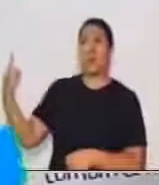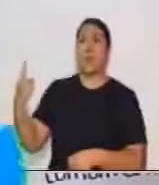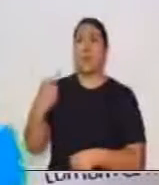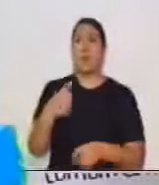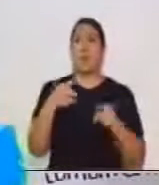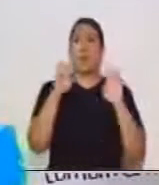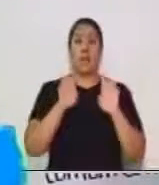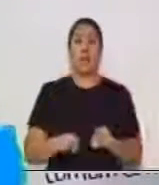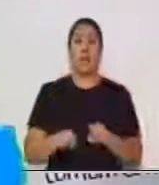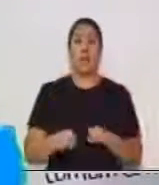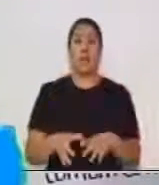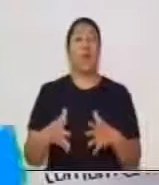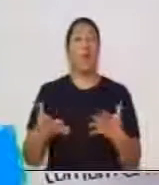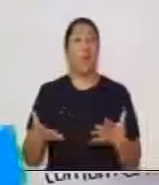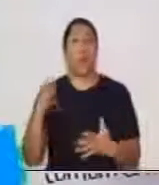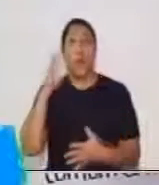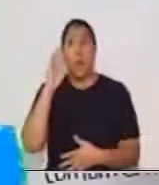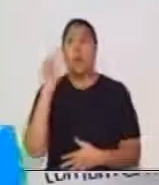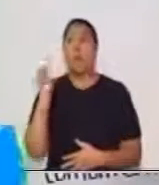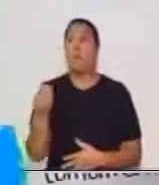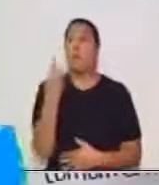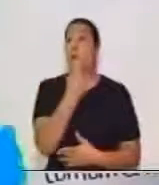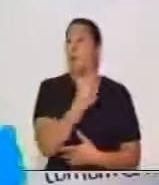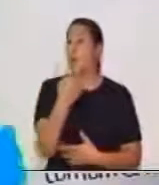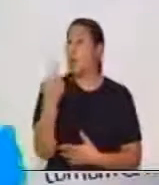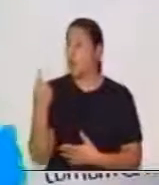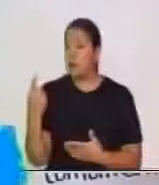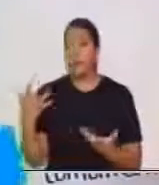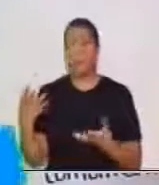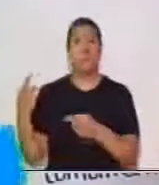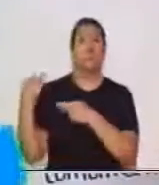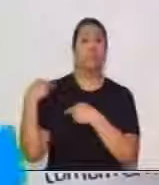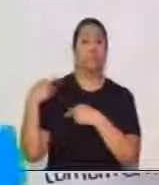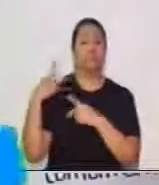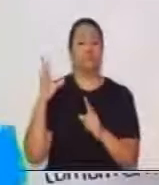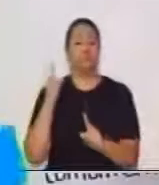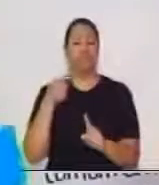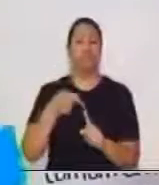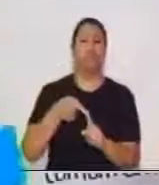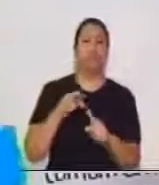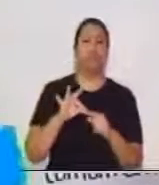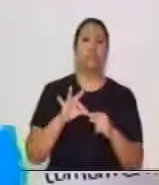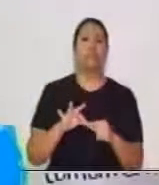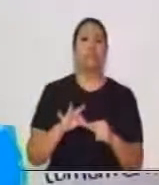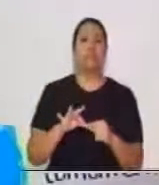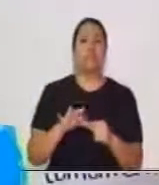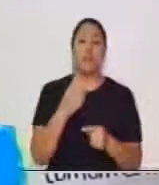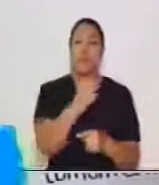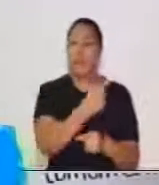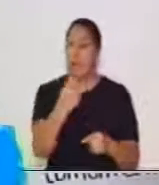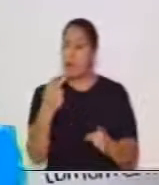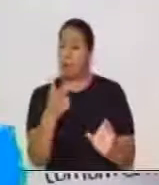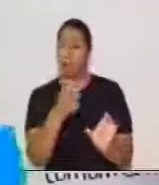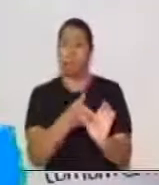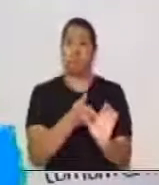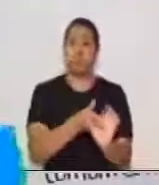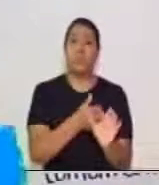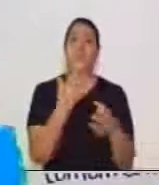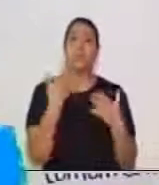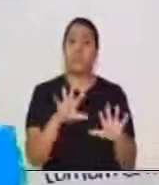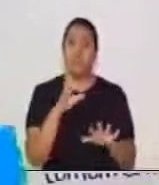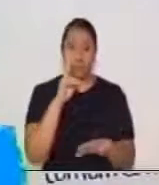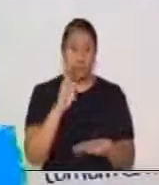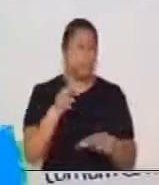asume un rol específico. Dentro de la mesa redonda tienen roles cada uno de los participantes que ya vamos a ver